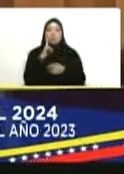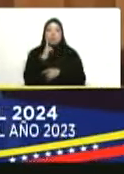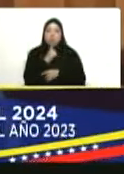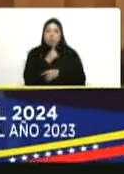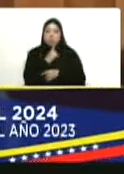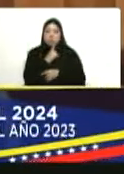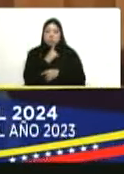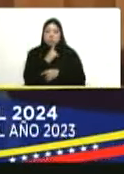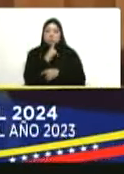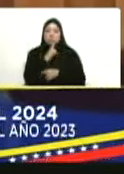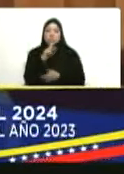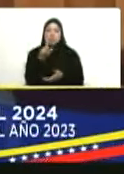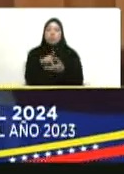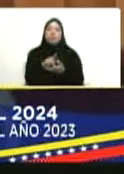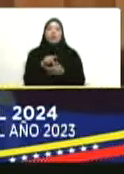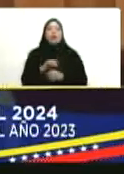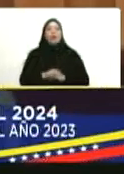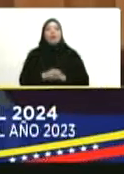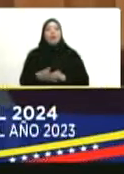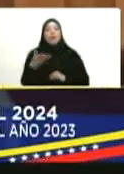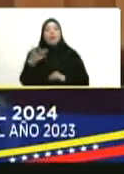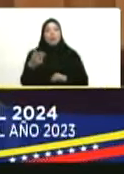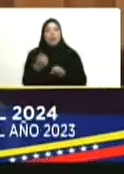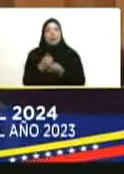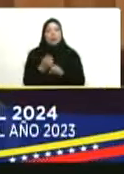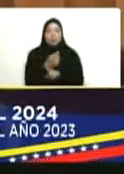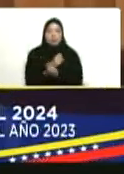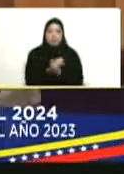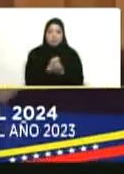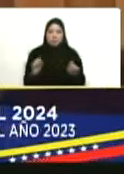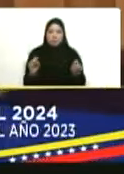apellidos. Porque nos apoya el imperio.